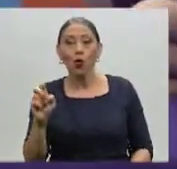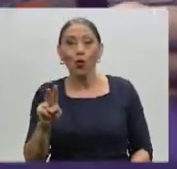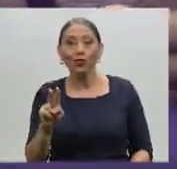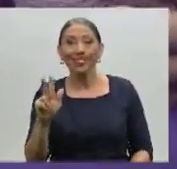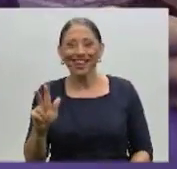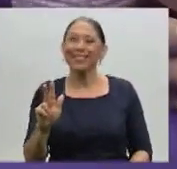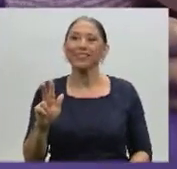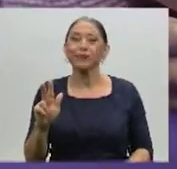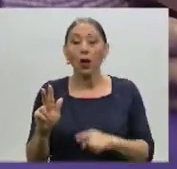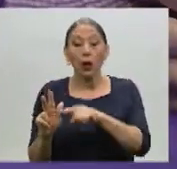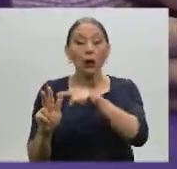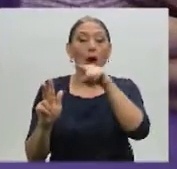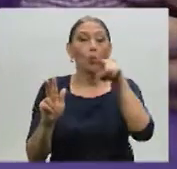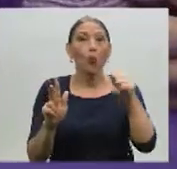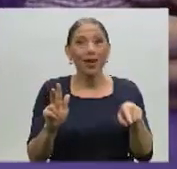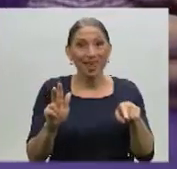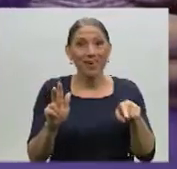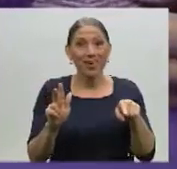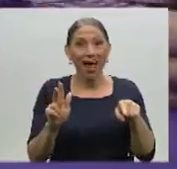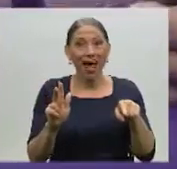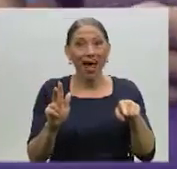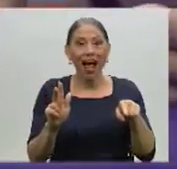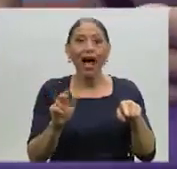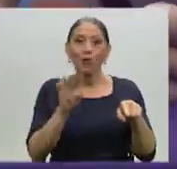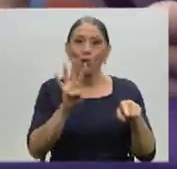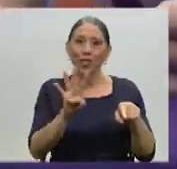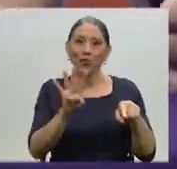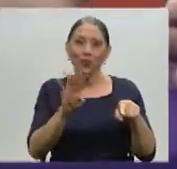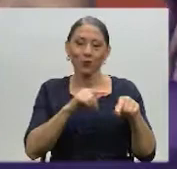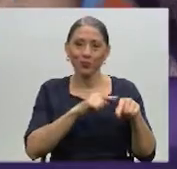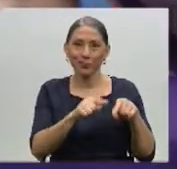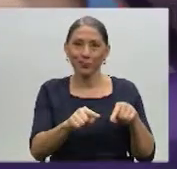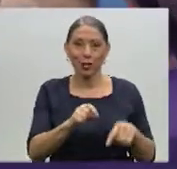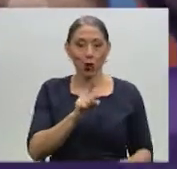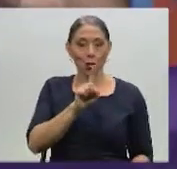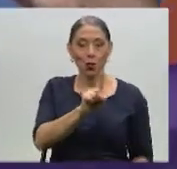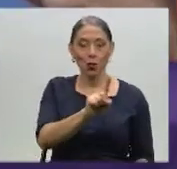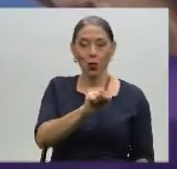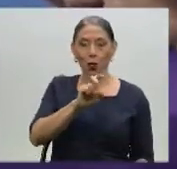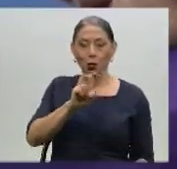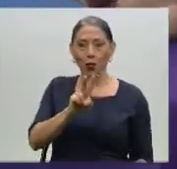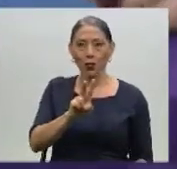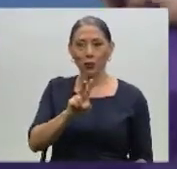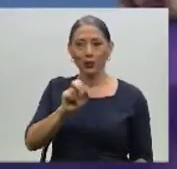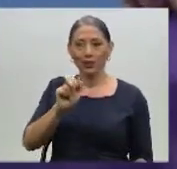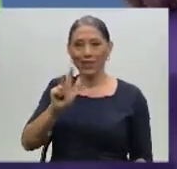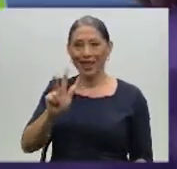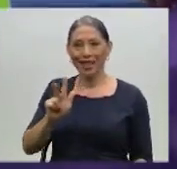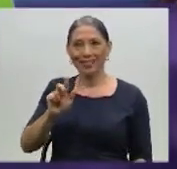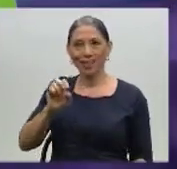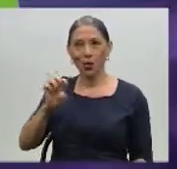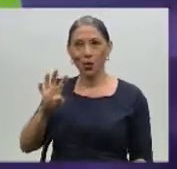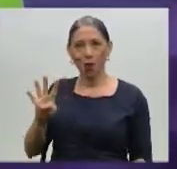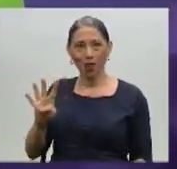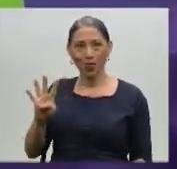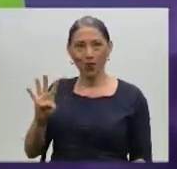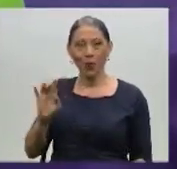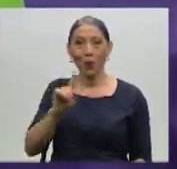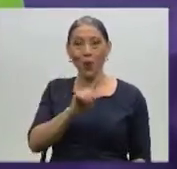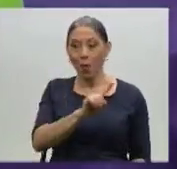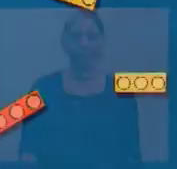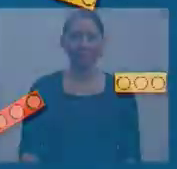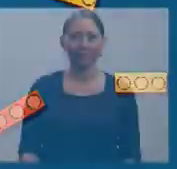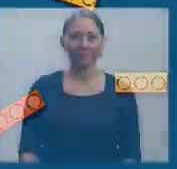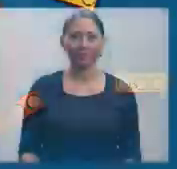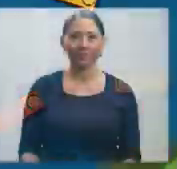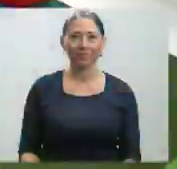esta serie de 15 programas que TV Sur Canal 14 transmitirá desde este lunes 24 de agosto a las 4 de la